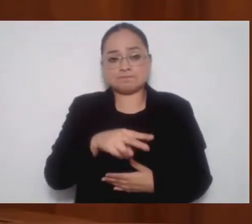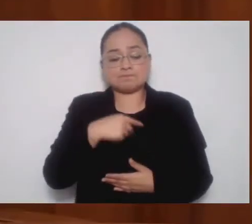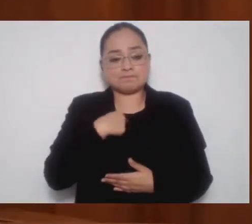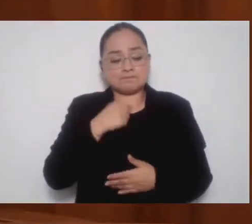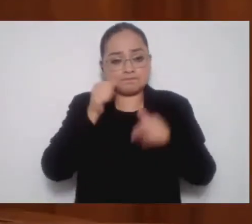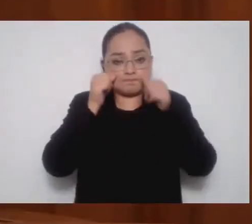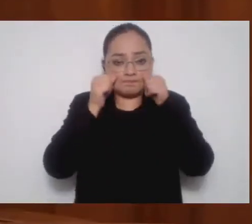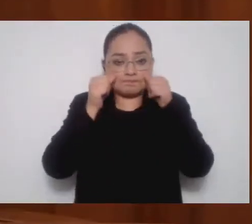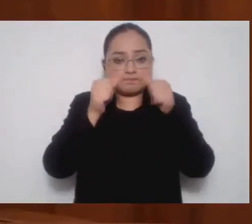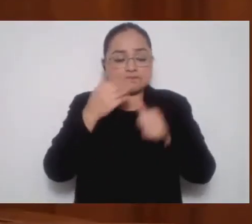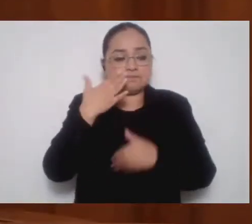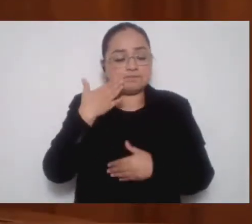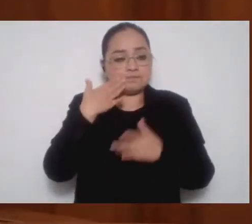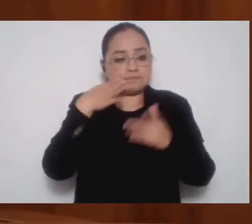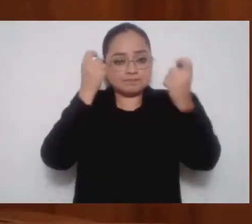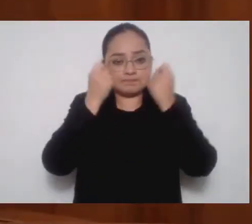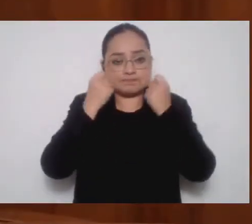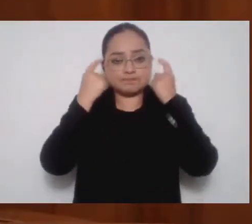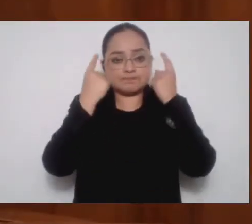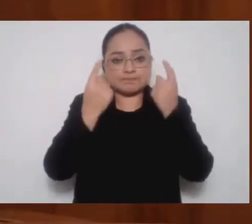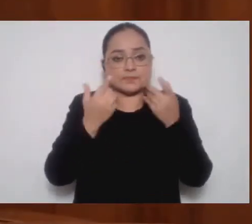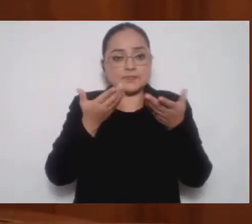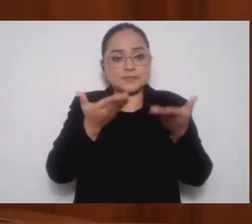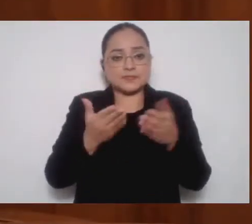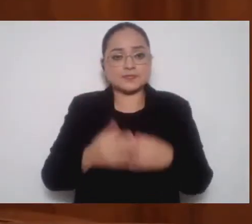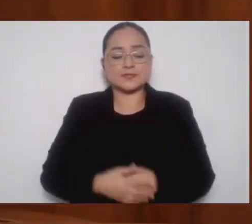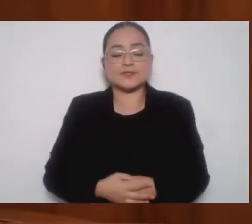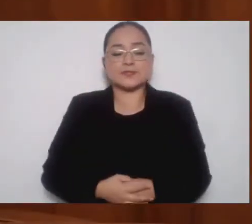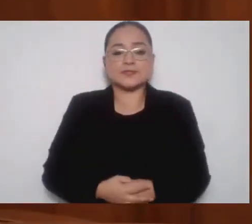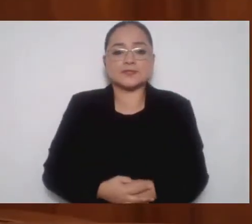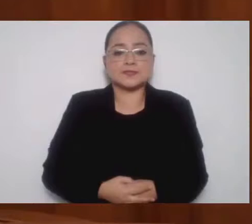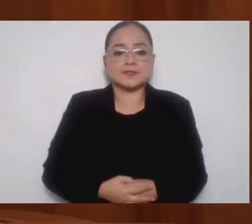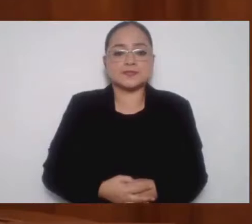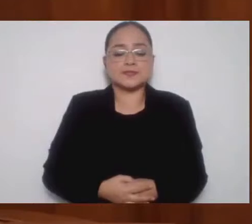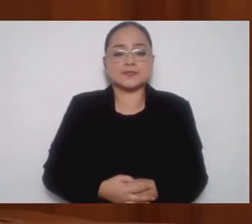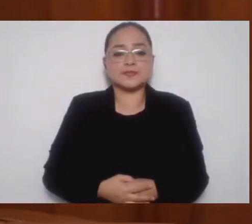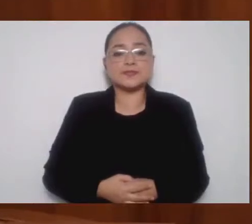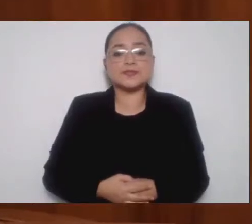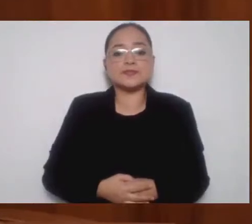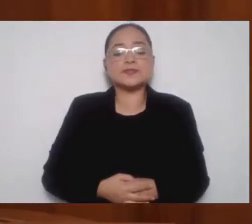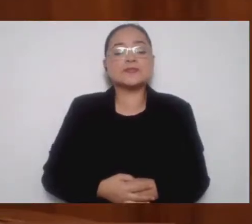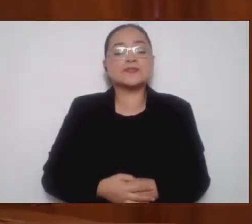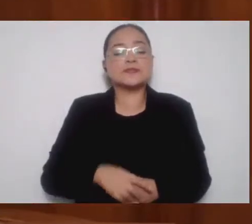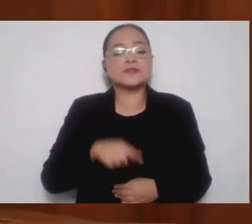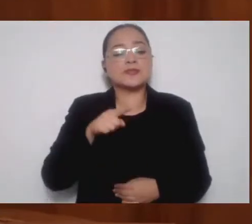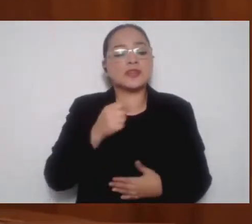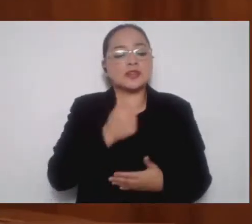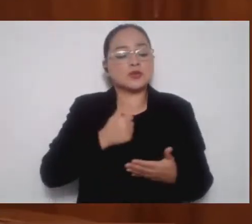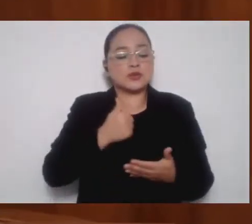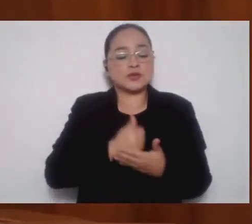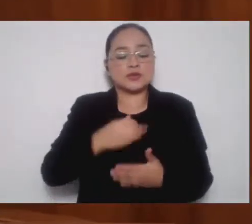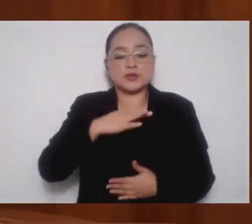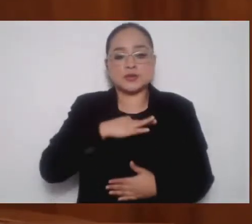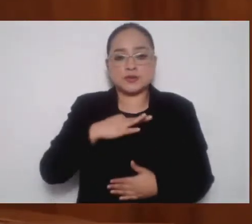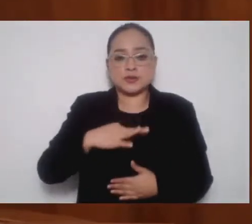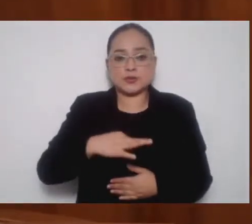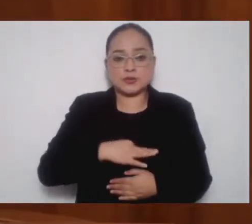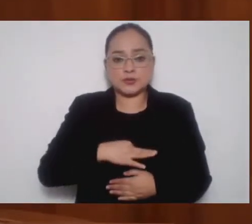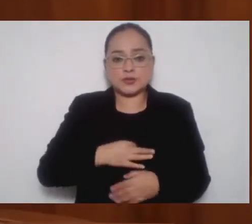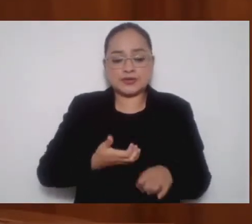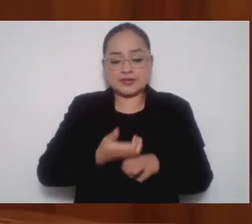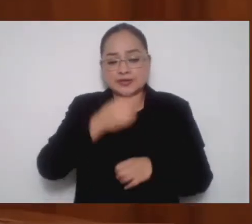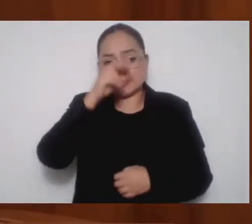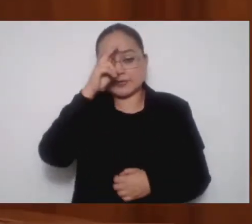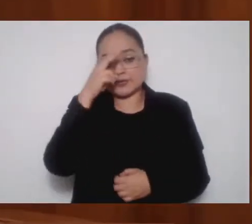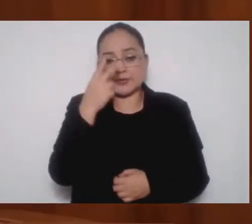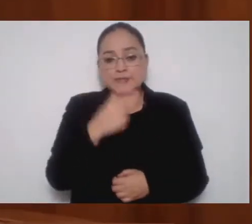seguridad de mi atenta y distinguida consideración, dado en la ciudad de Toluca de Lerdo,